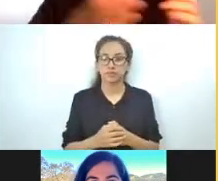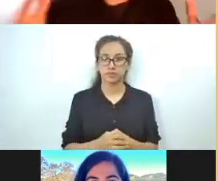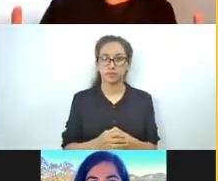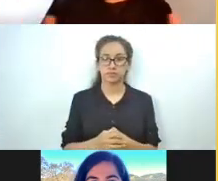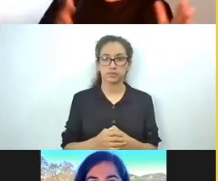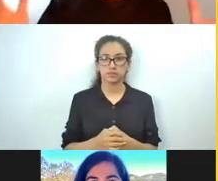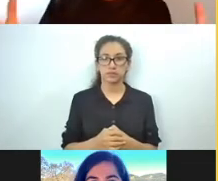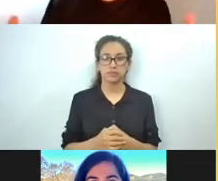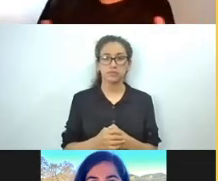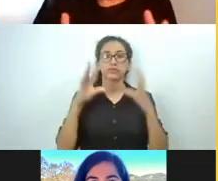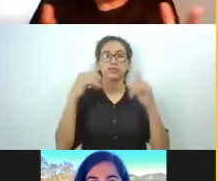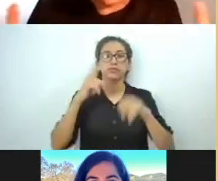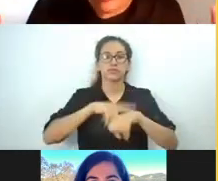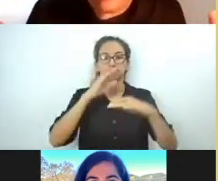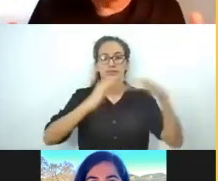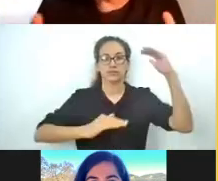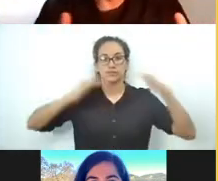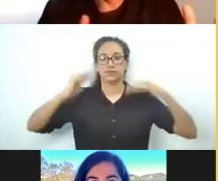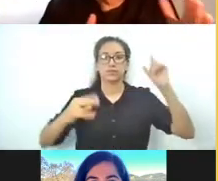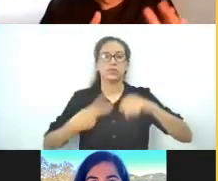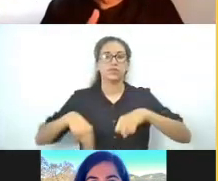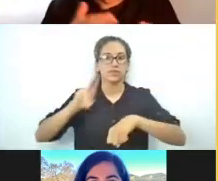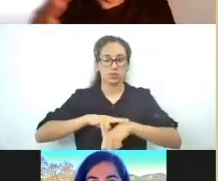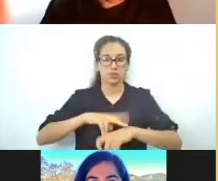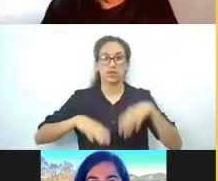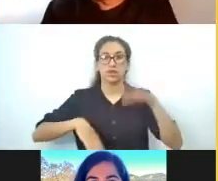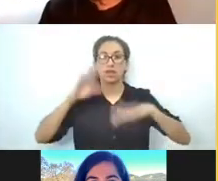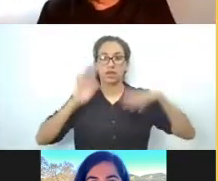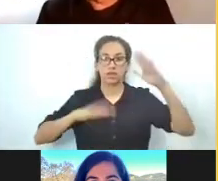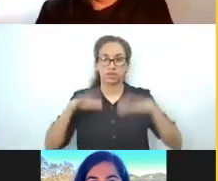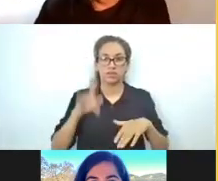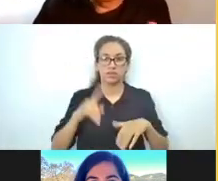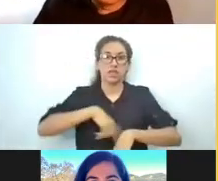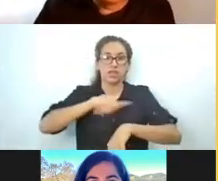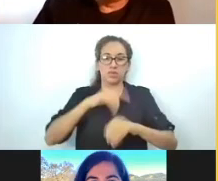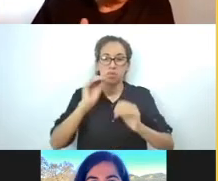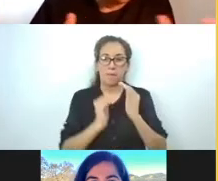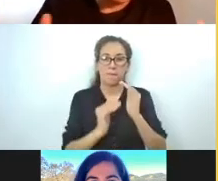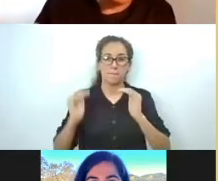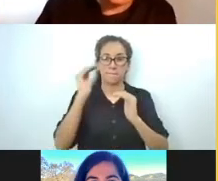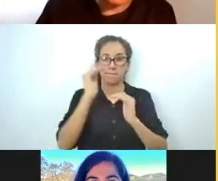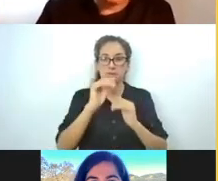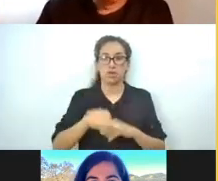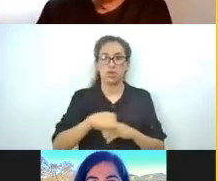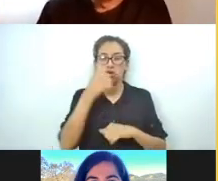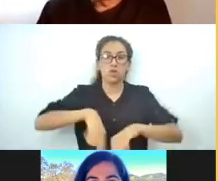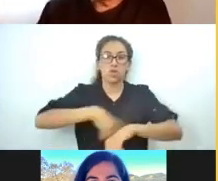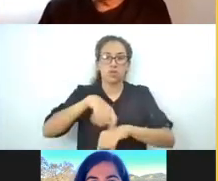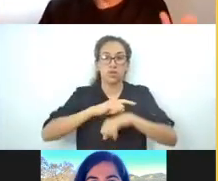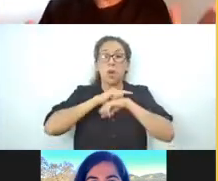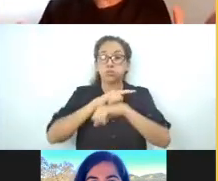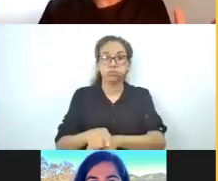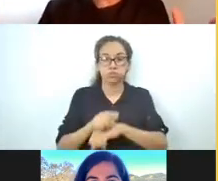una variabilidad que puede ser natural, ¿no? A veces uno demora un poco más, a veces uno es un poco más rápido,